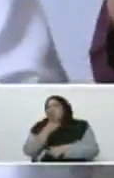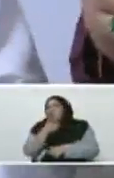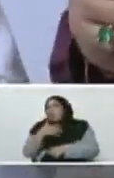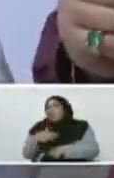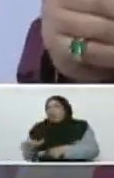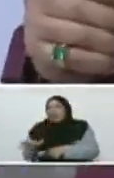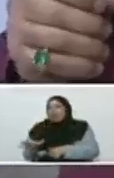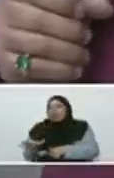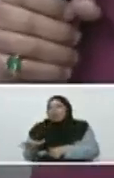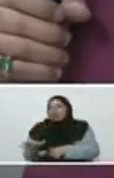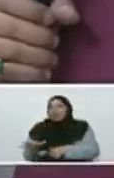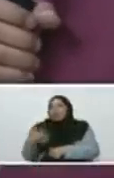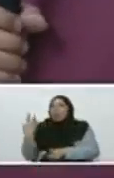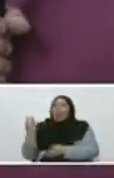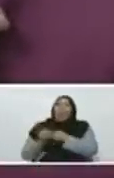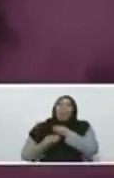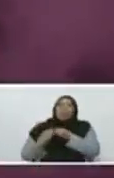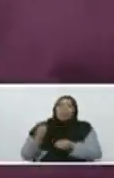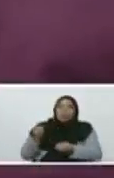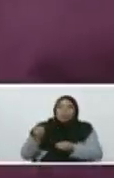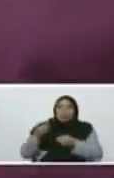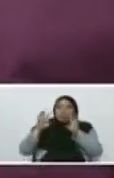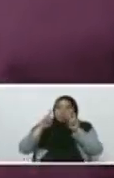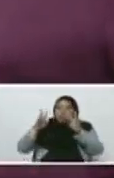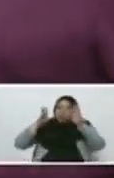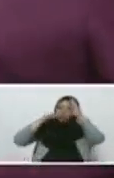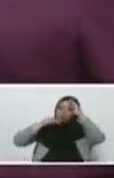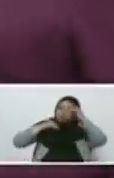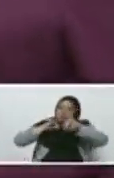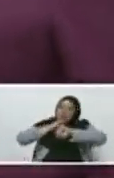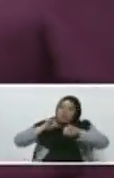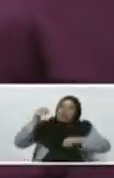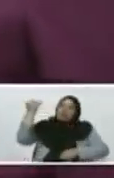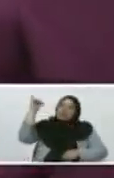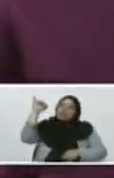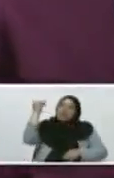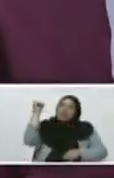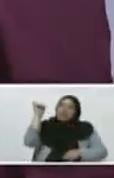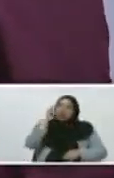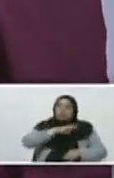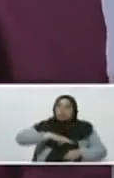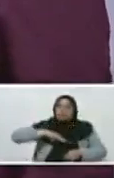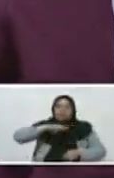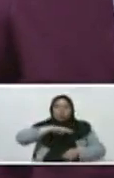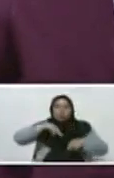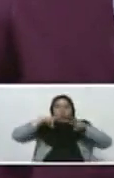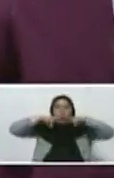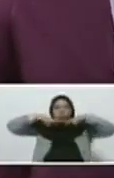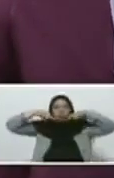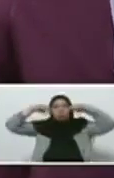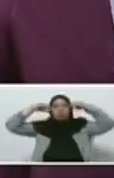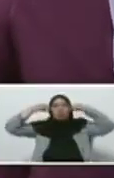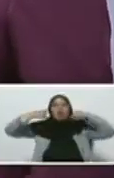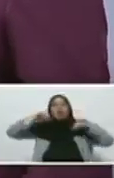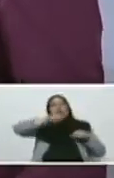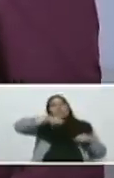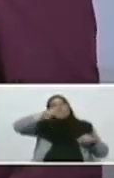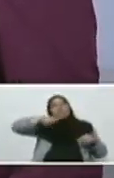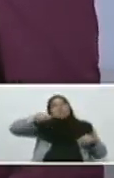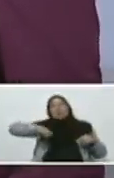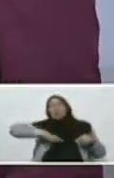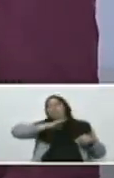vista. No, esto y hemos hecho, tanto aquí como en Yaracuy, en Misión Sonrisa, tenemos un gran grupo de pacientes. Bueno, y